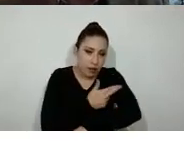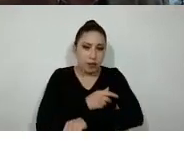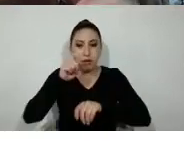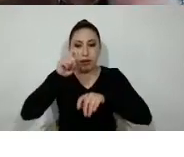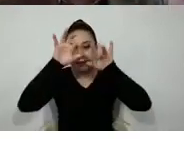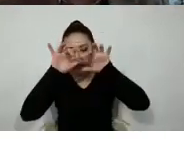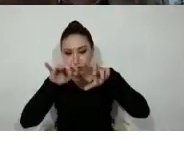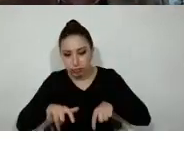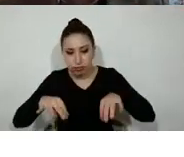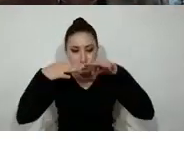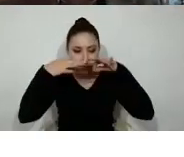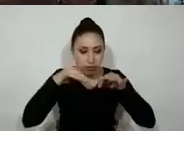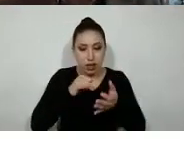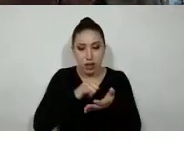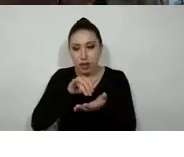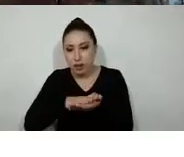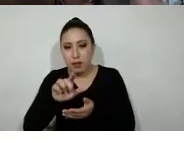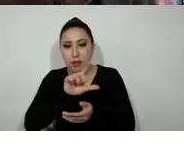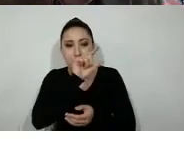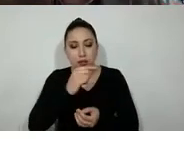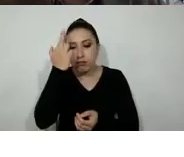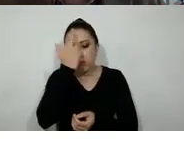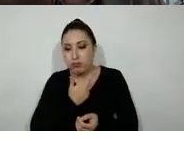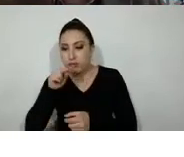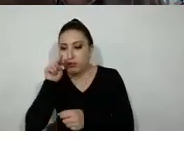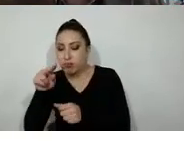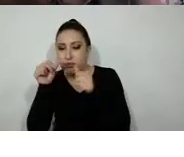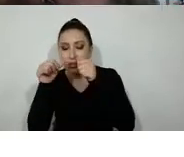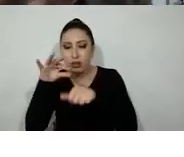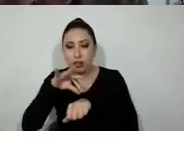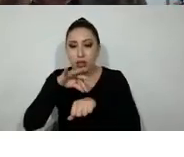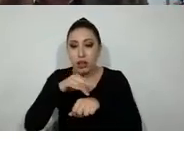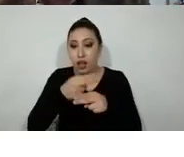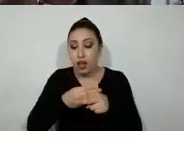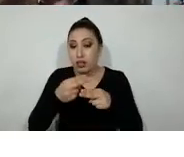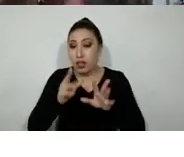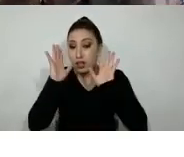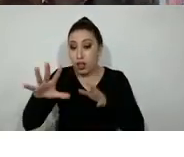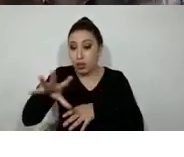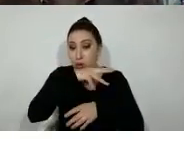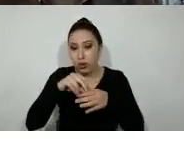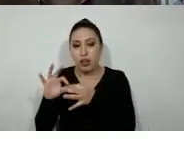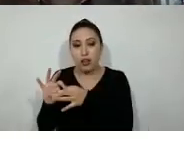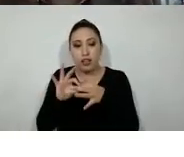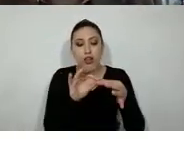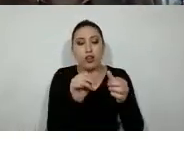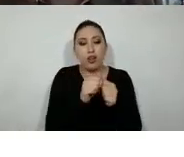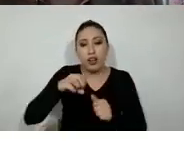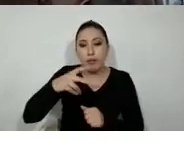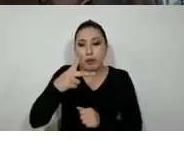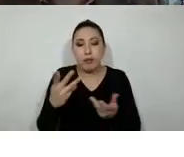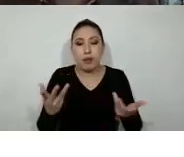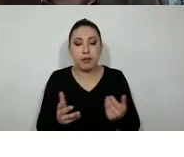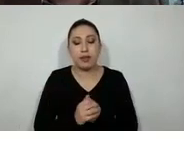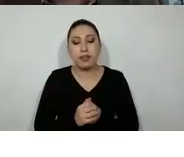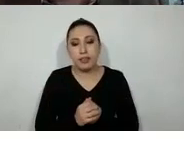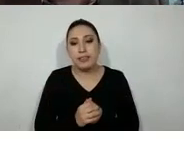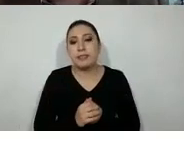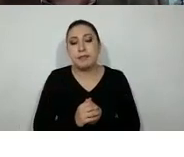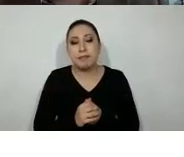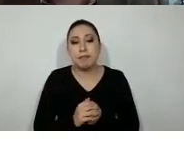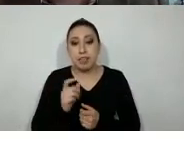la impresión, el embalaje, y hasta que ya está lista la puesta a disposición, la lleva. Y eso de manera informal, fíjense, en los estados